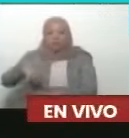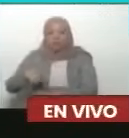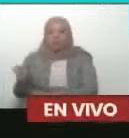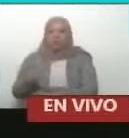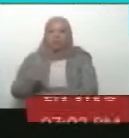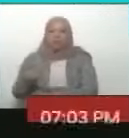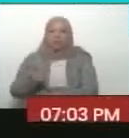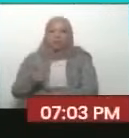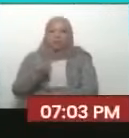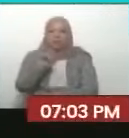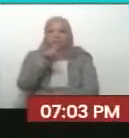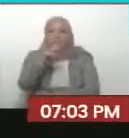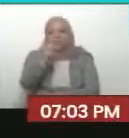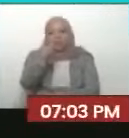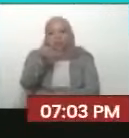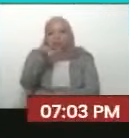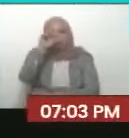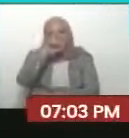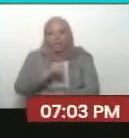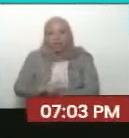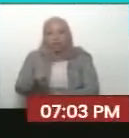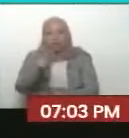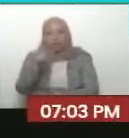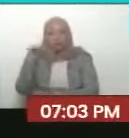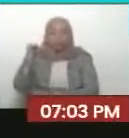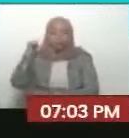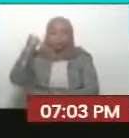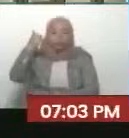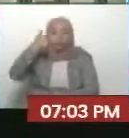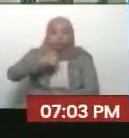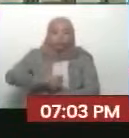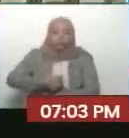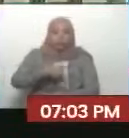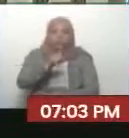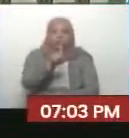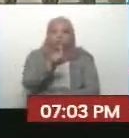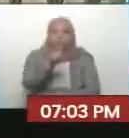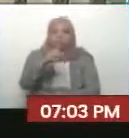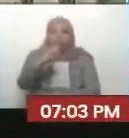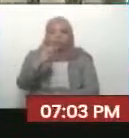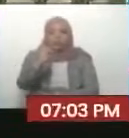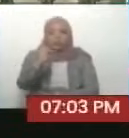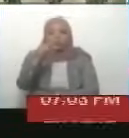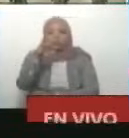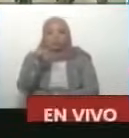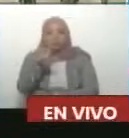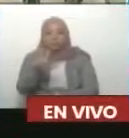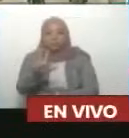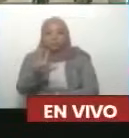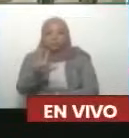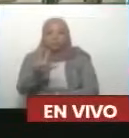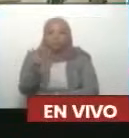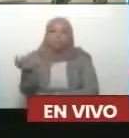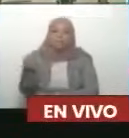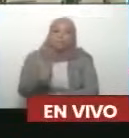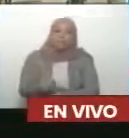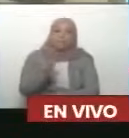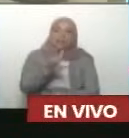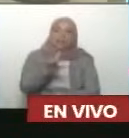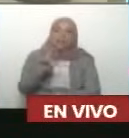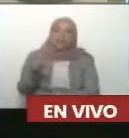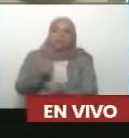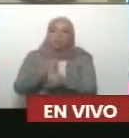militar. 103 años, tomen nota, 103. Y 31 años de la